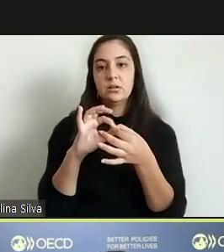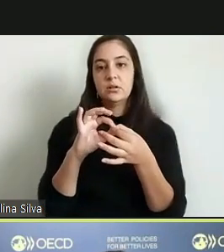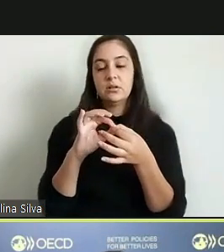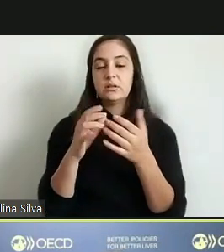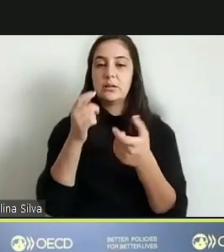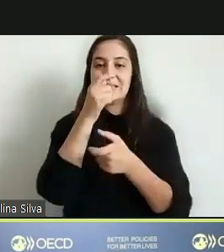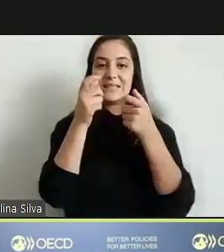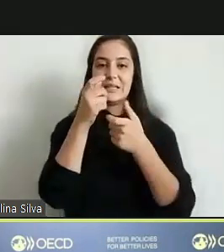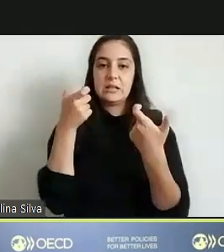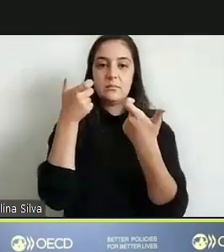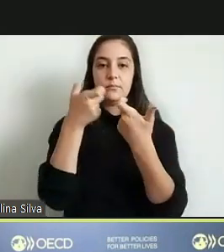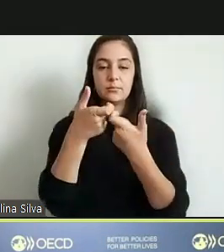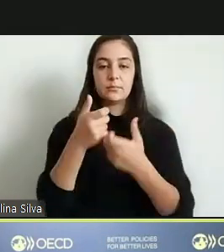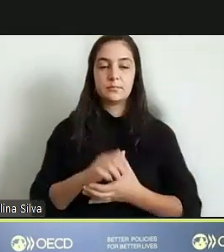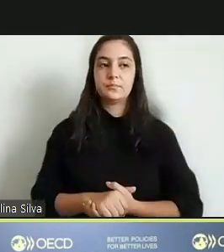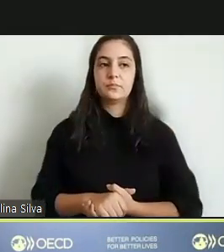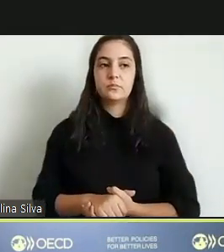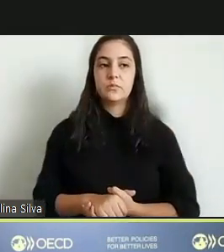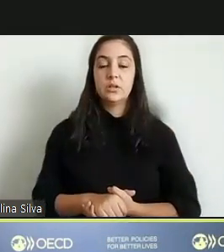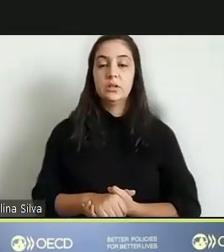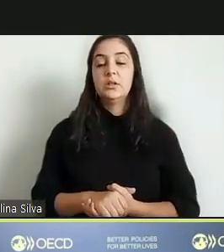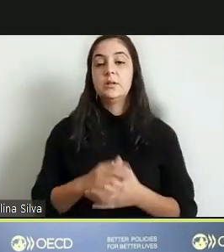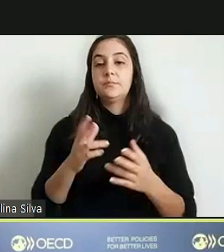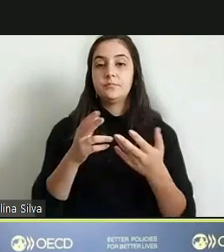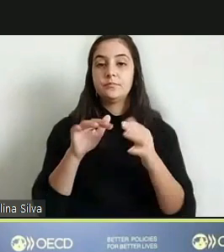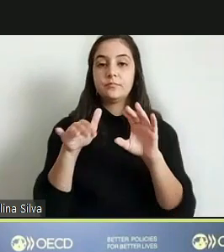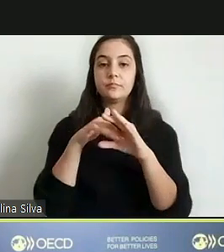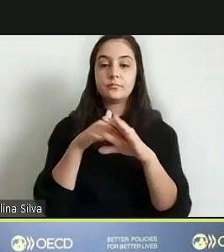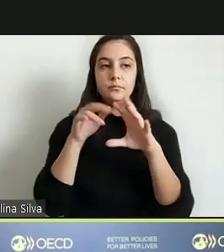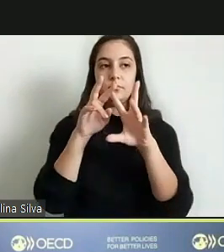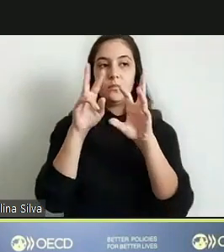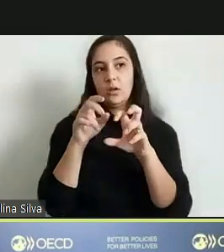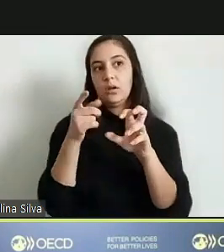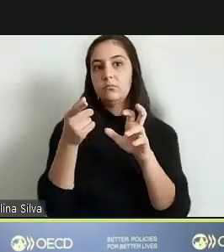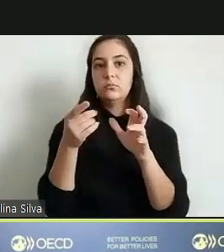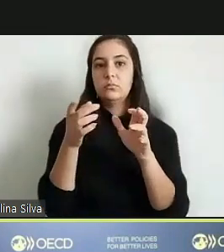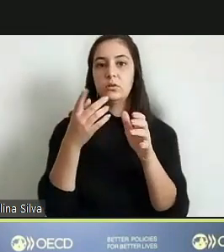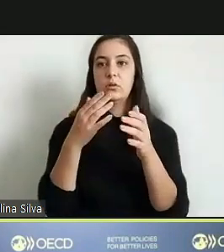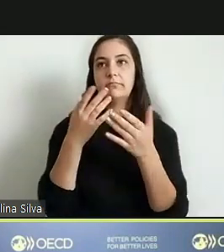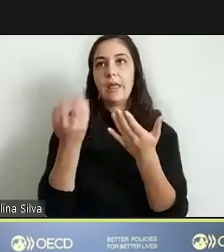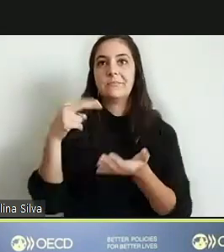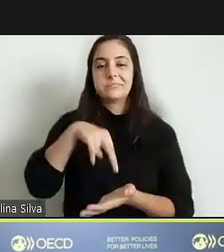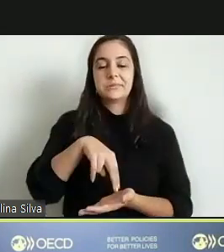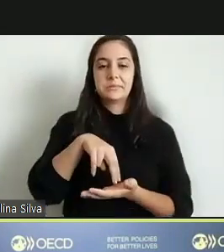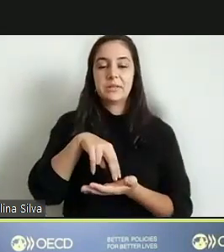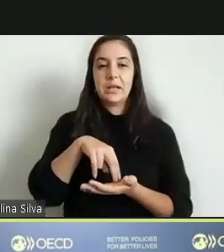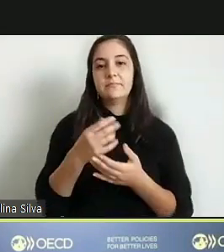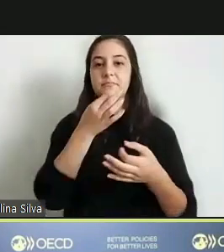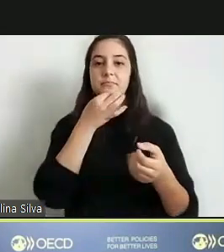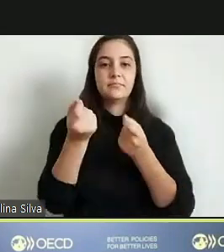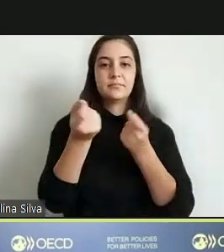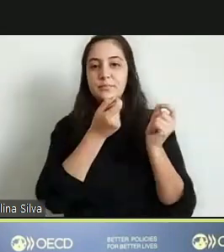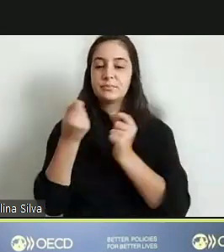ciudadanía. Y en materia de participación, que es el tema que nos trae hoy a discutir, a abrir